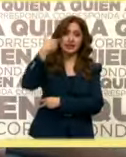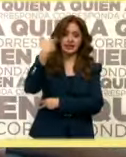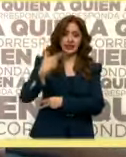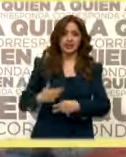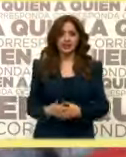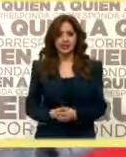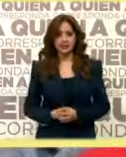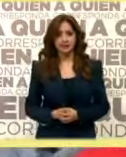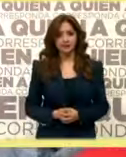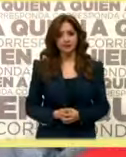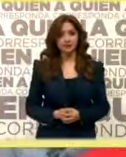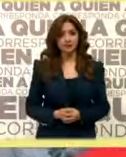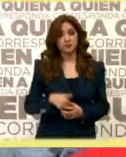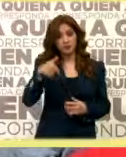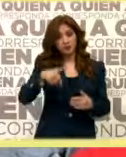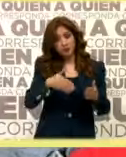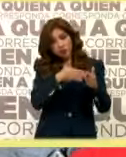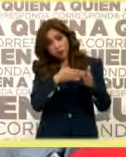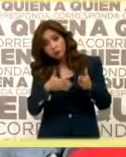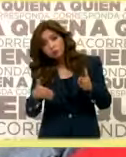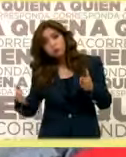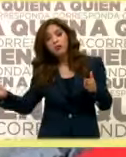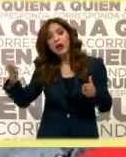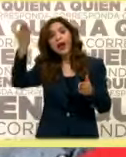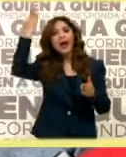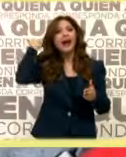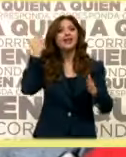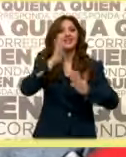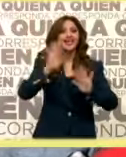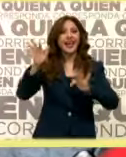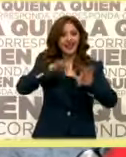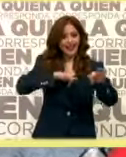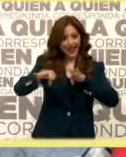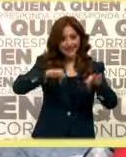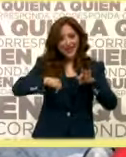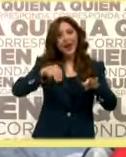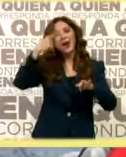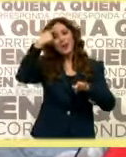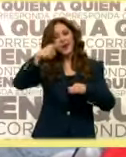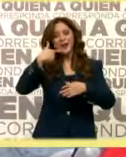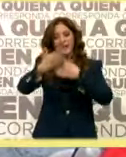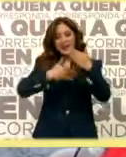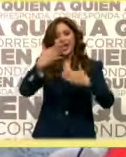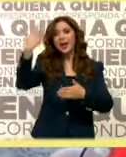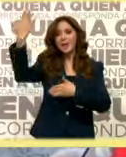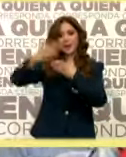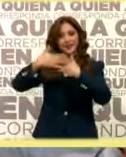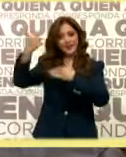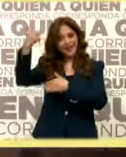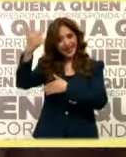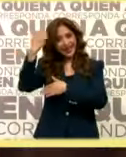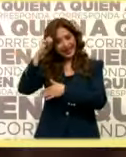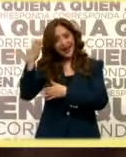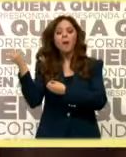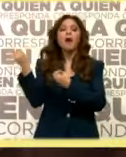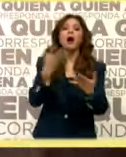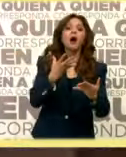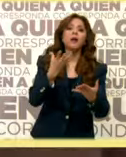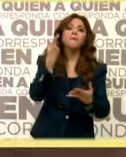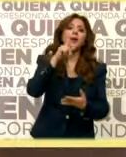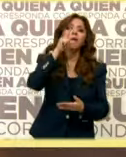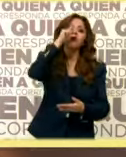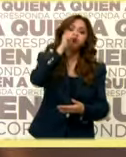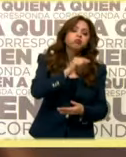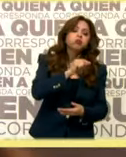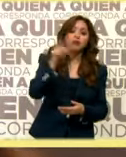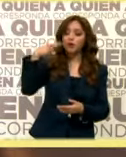Baltasar. Hace un tiempo, ella ya había encontrado trabajo para que los Reyes Magos llegaran el próximo 6 de enero, pero tuvo que dejarlo porque no